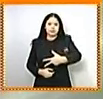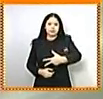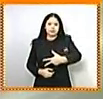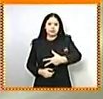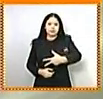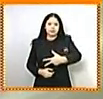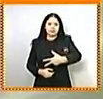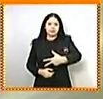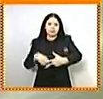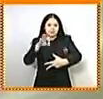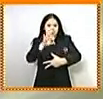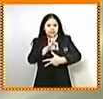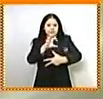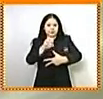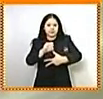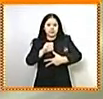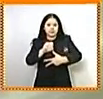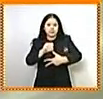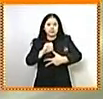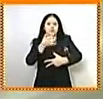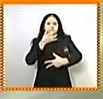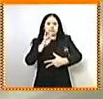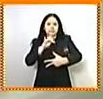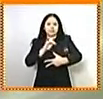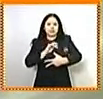Y es el 90, segundo número, suerte.